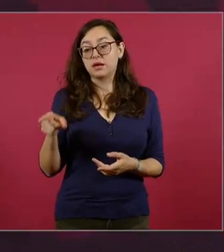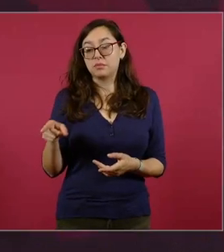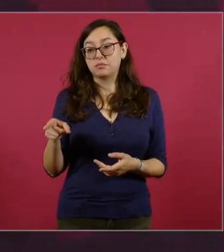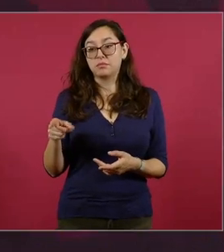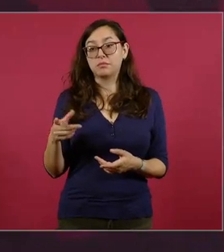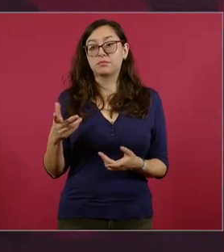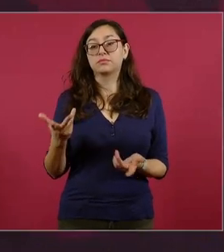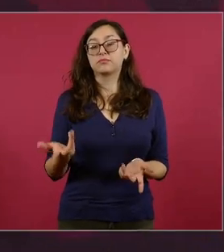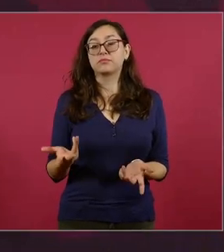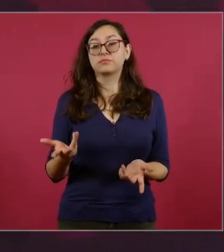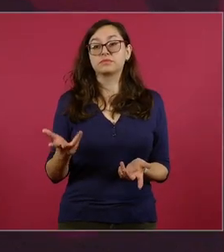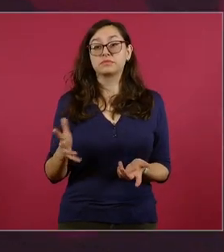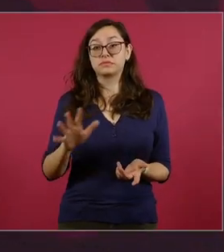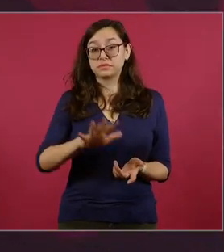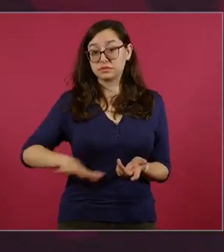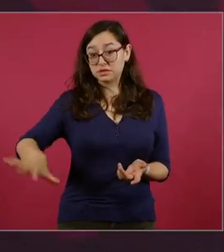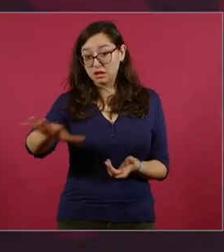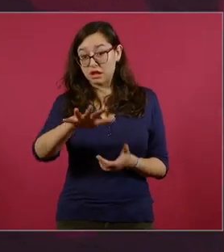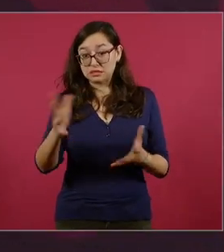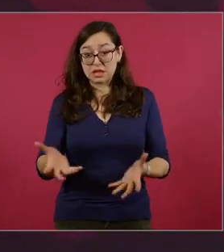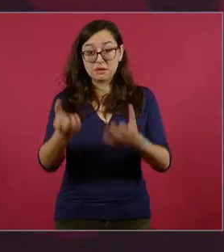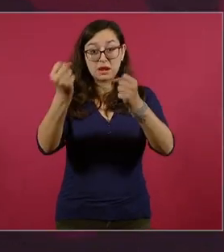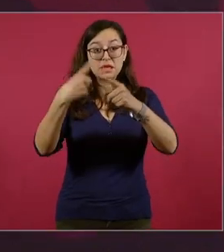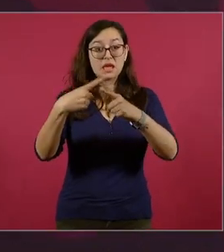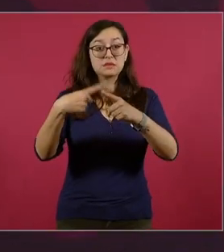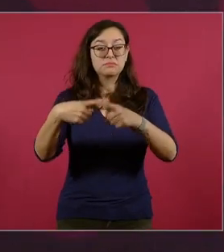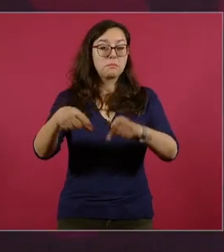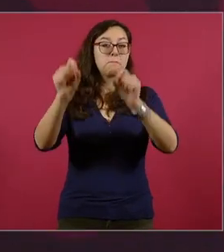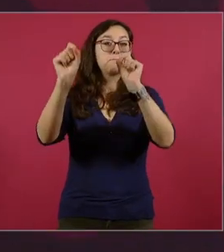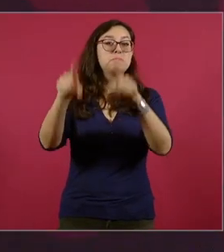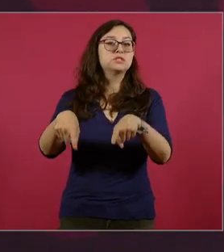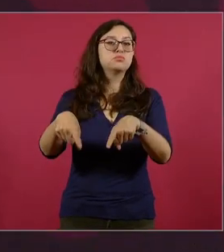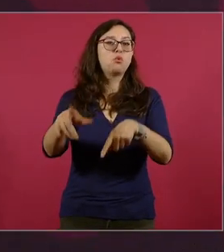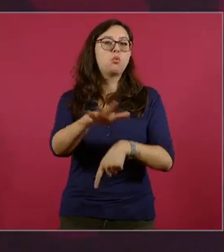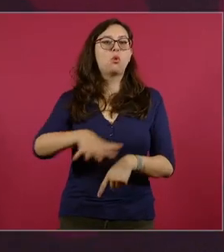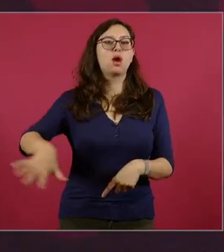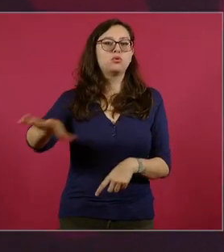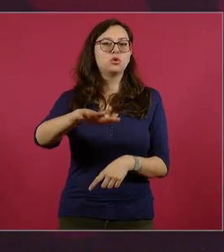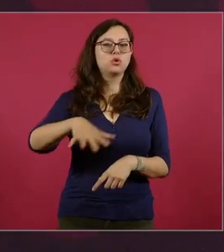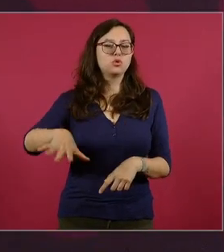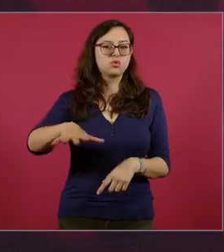con el pueblo todo, sin el pueblo nada,